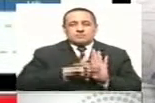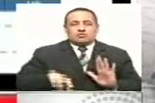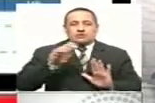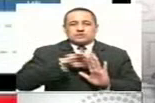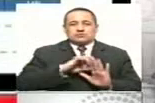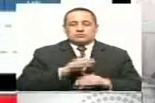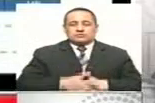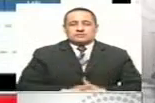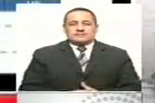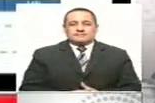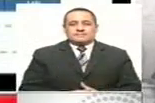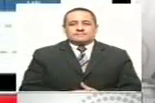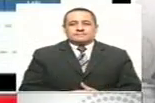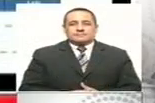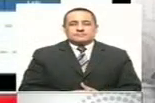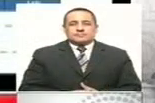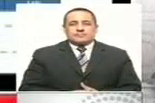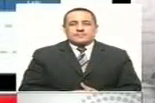de inversión.